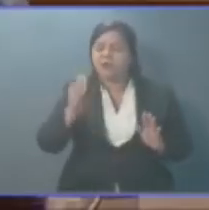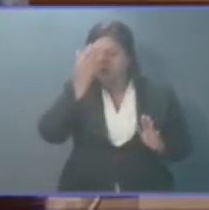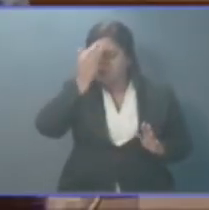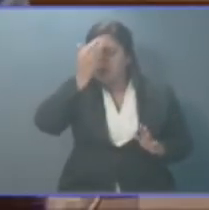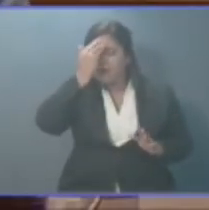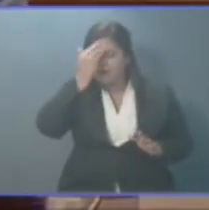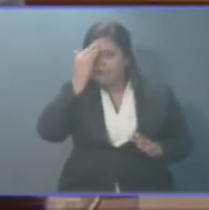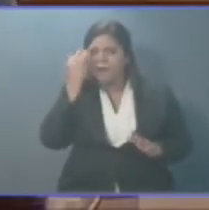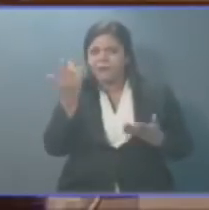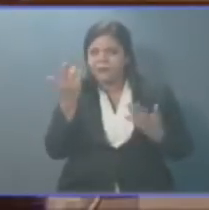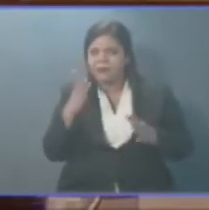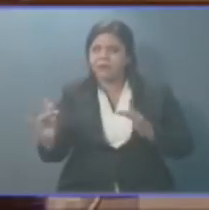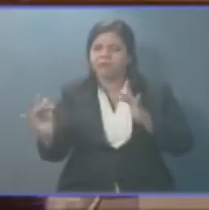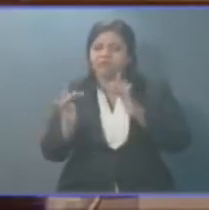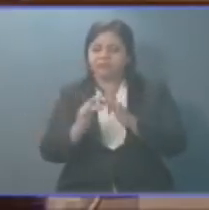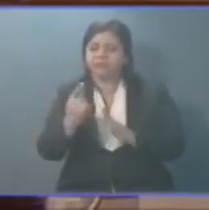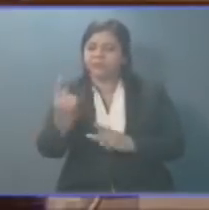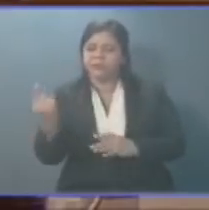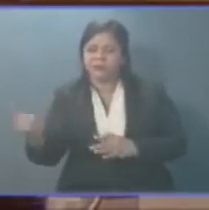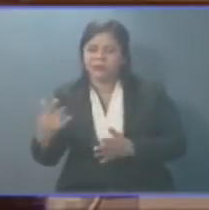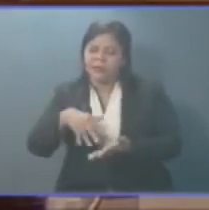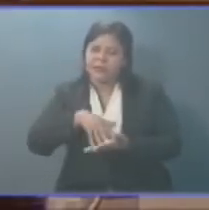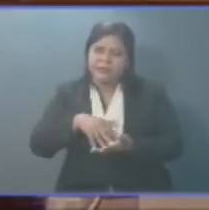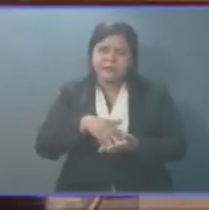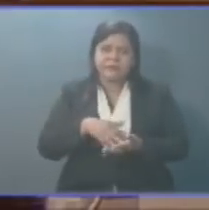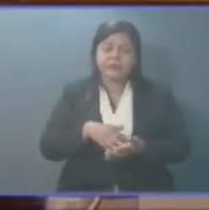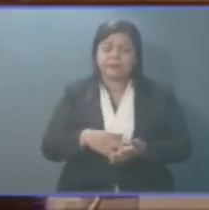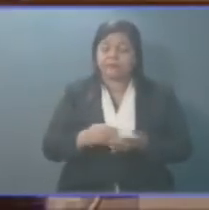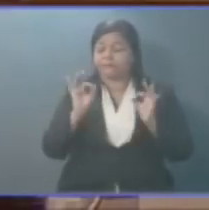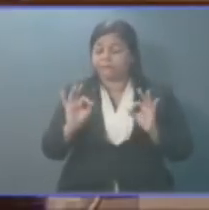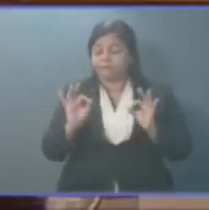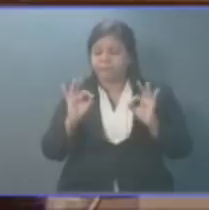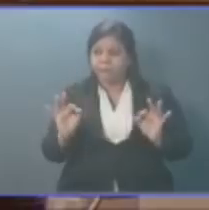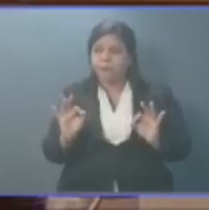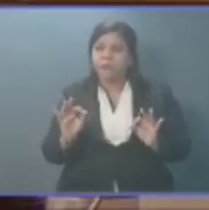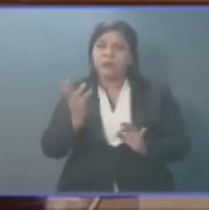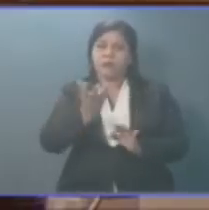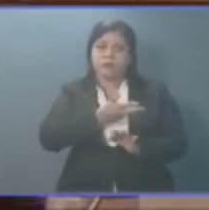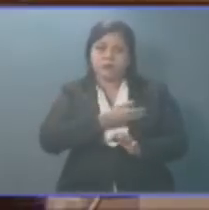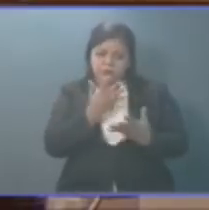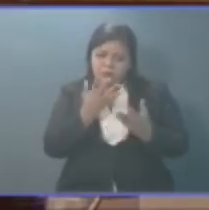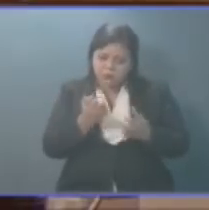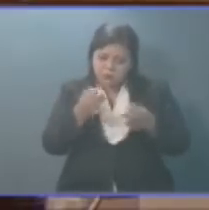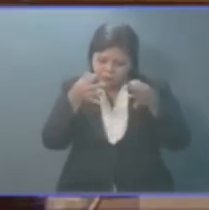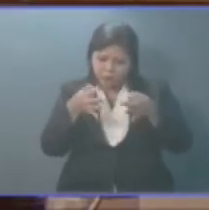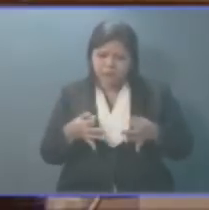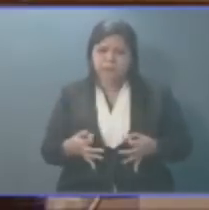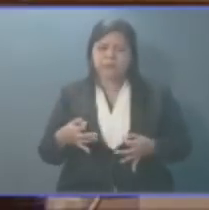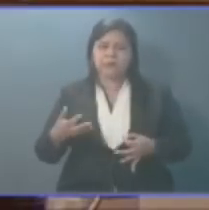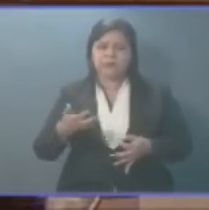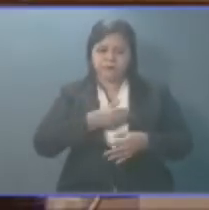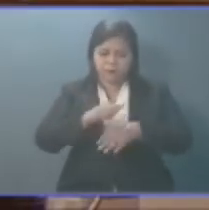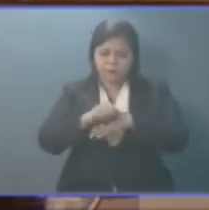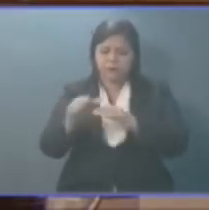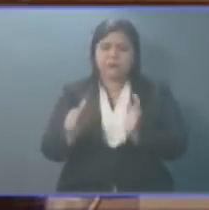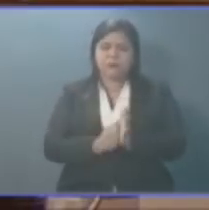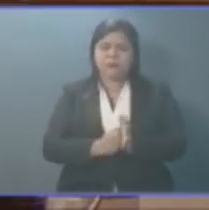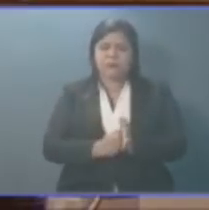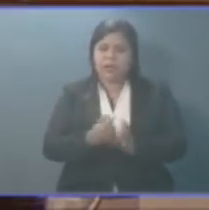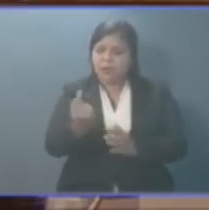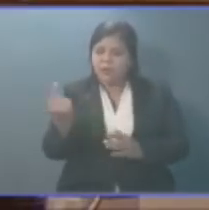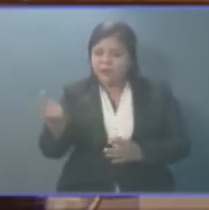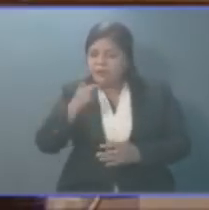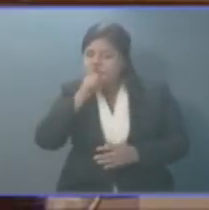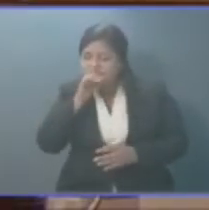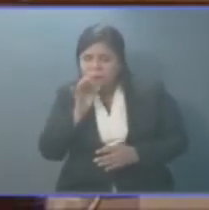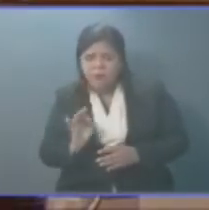los más vulnerables y los más débiles. Y lo recomendable sería, como un gesto de dignificación de este primer órgano, a esa gente humilde, a